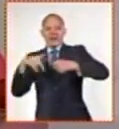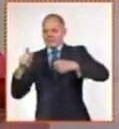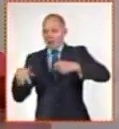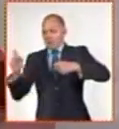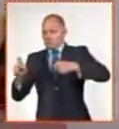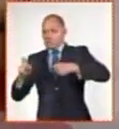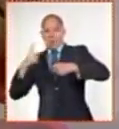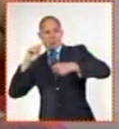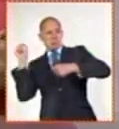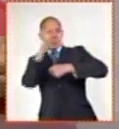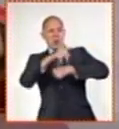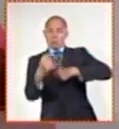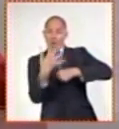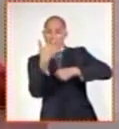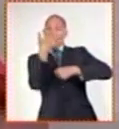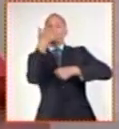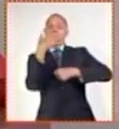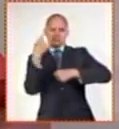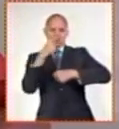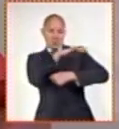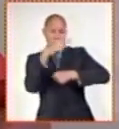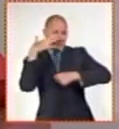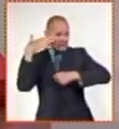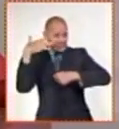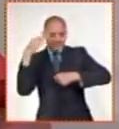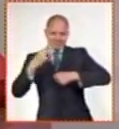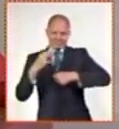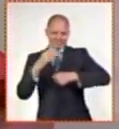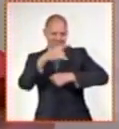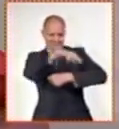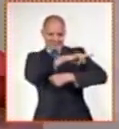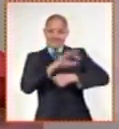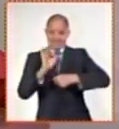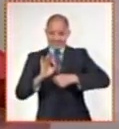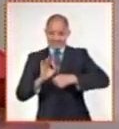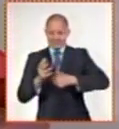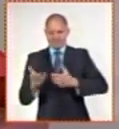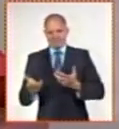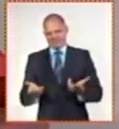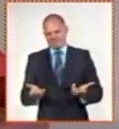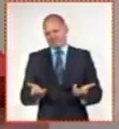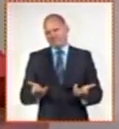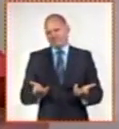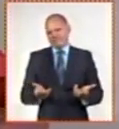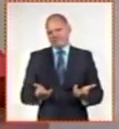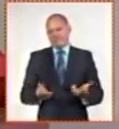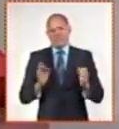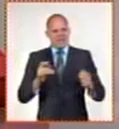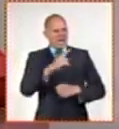Se les impidió acercarse a expresar, en este caso, su